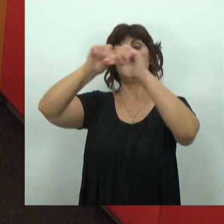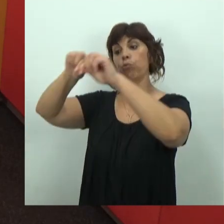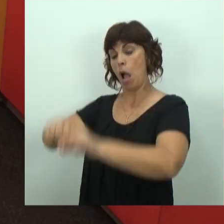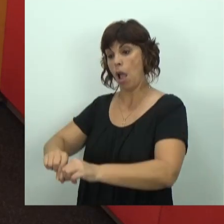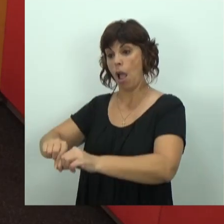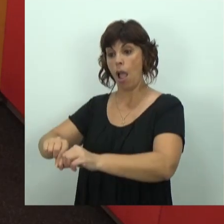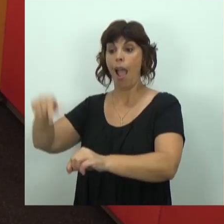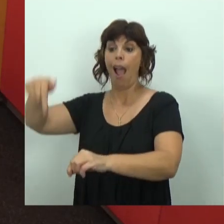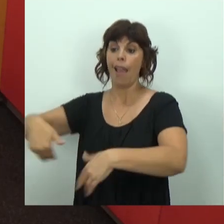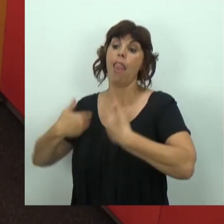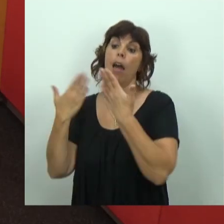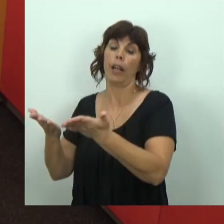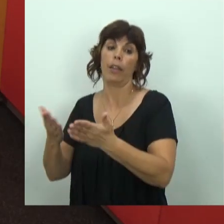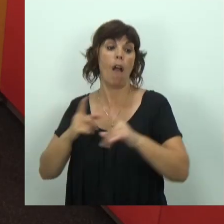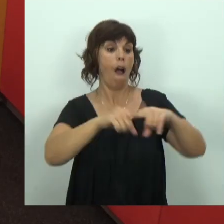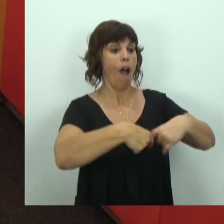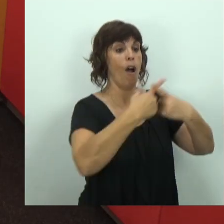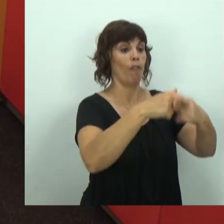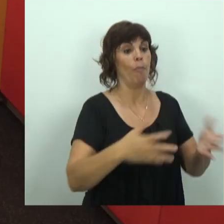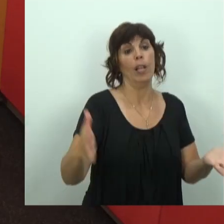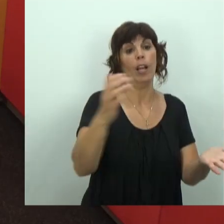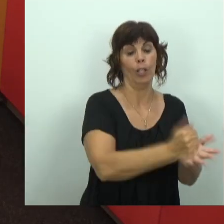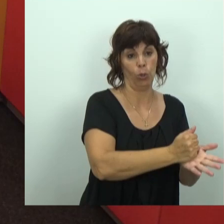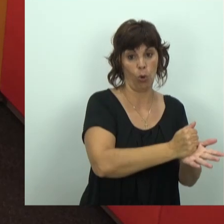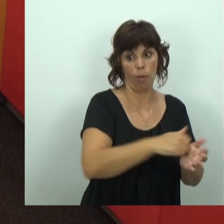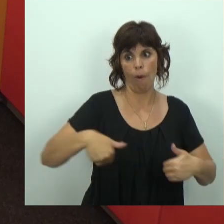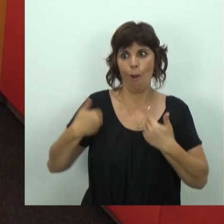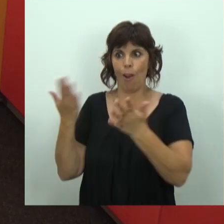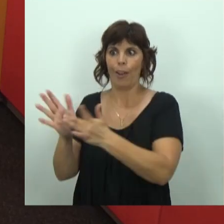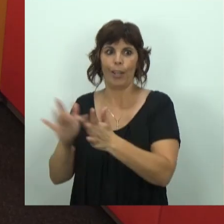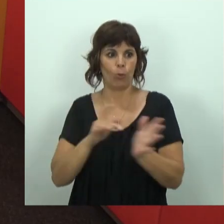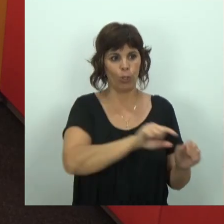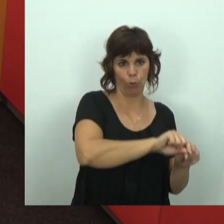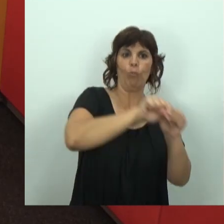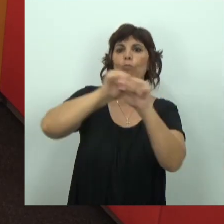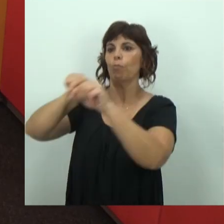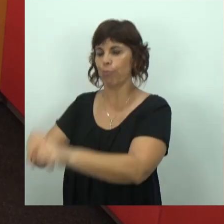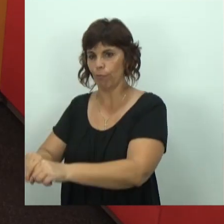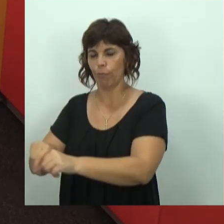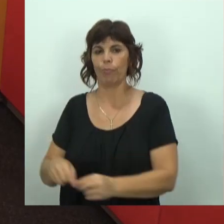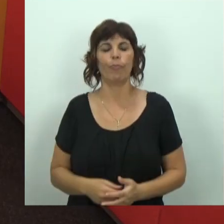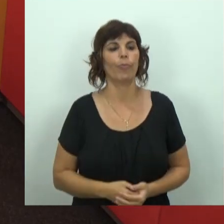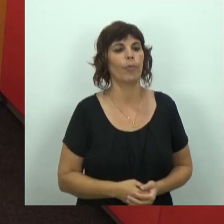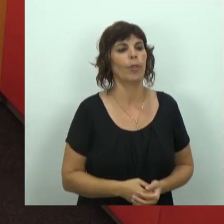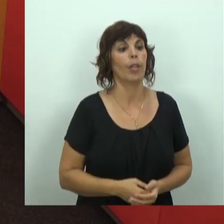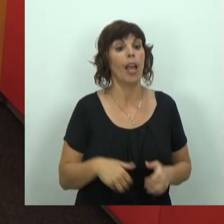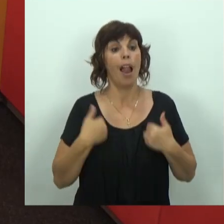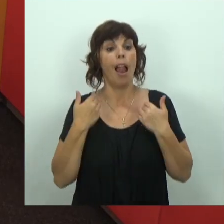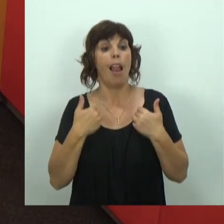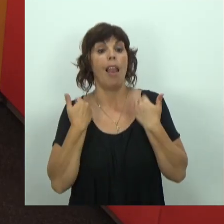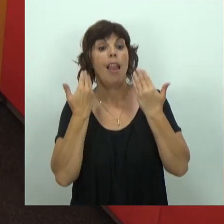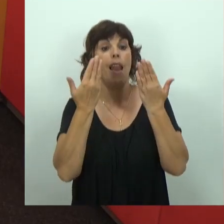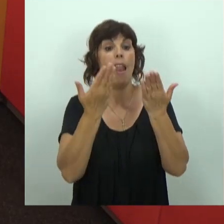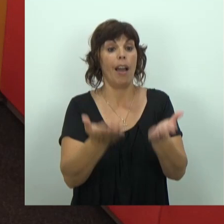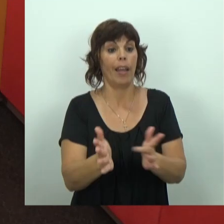Ponga toda su familia bajo la gracia de Jesucristo. Proclame la gracia de Jesucristo sobre